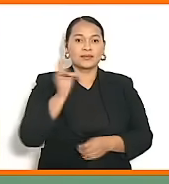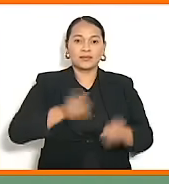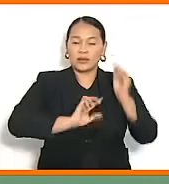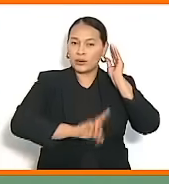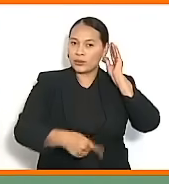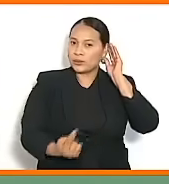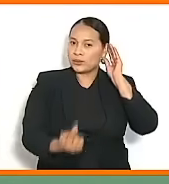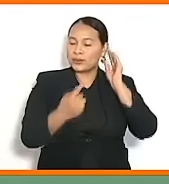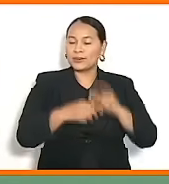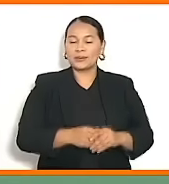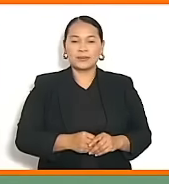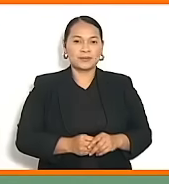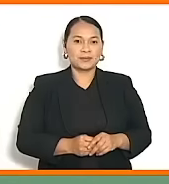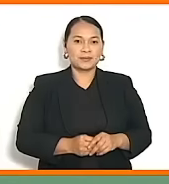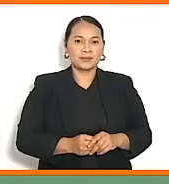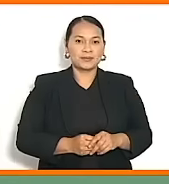es